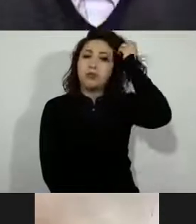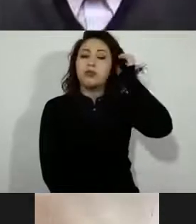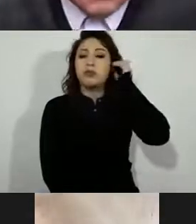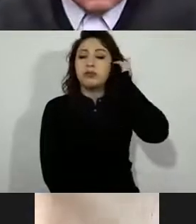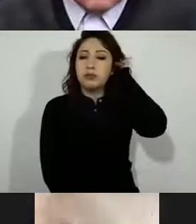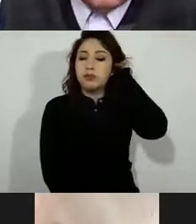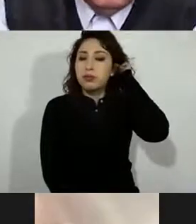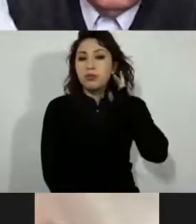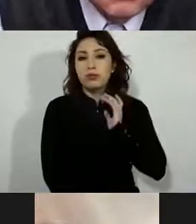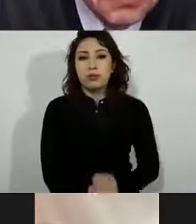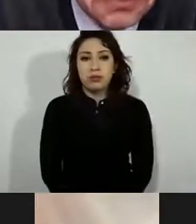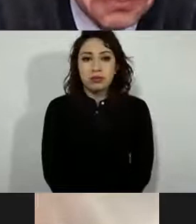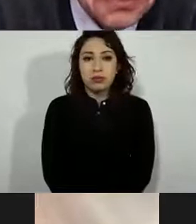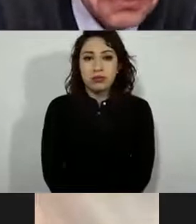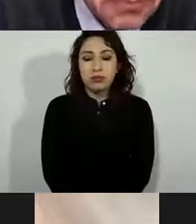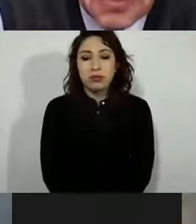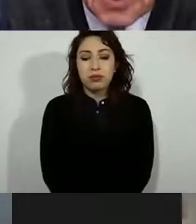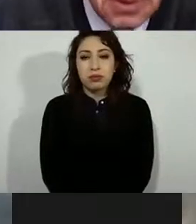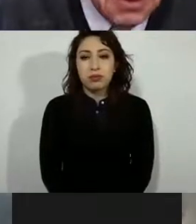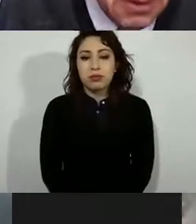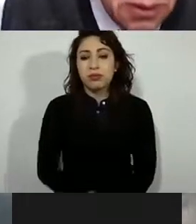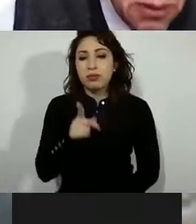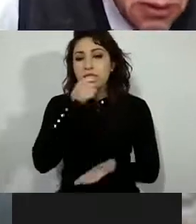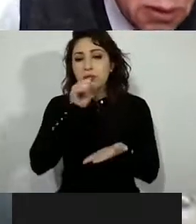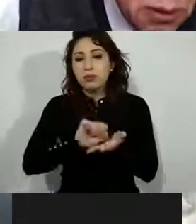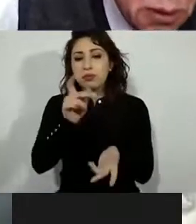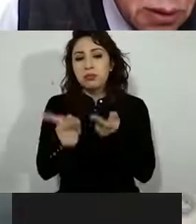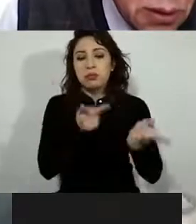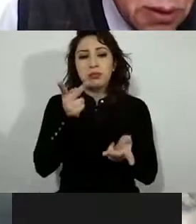Adelante, secretario, si alguien quiere hacer algún comentario.